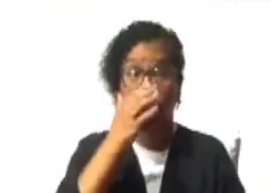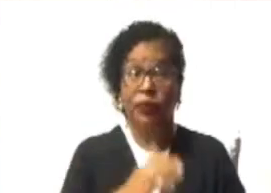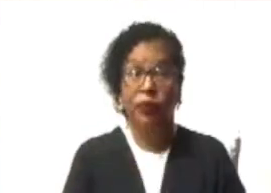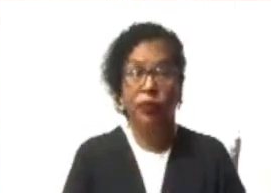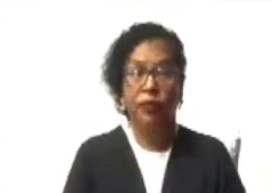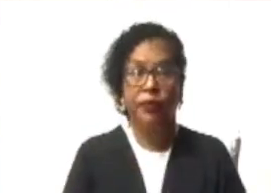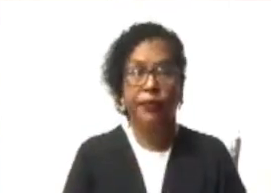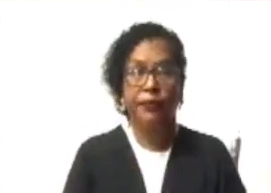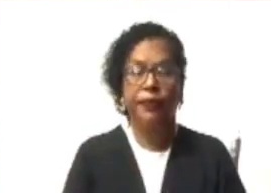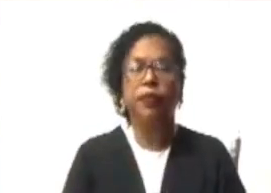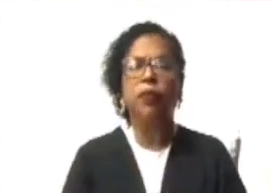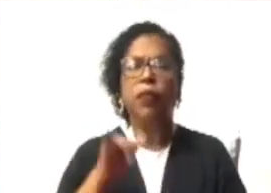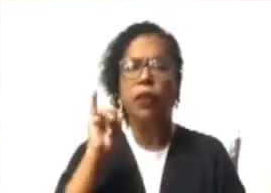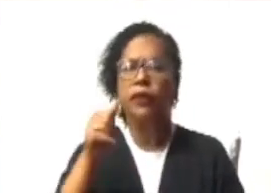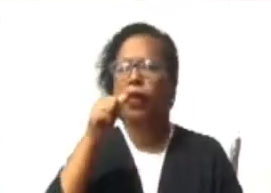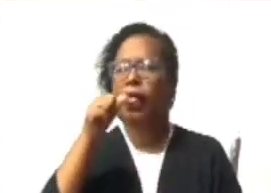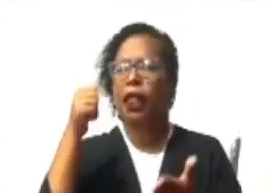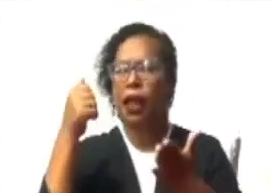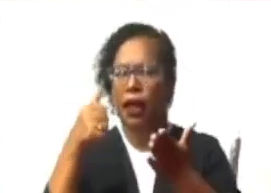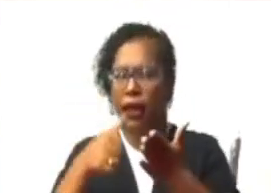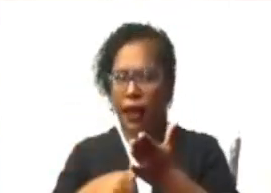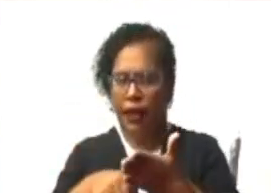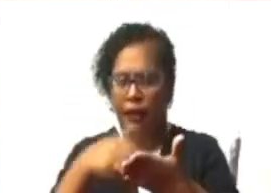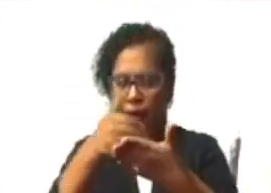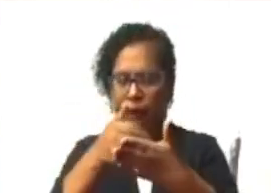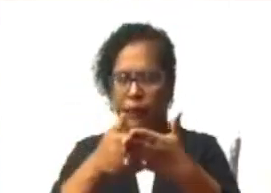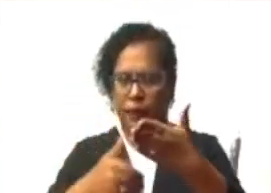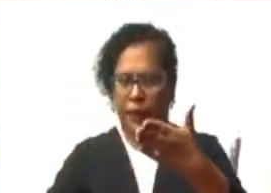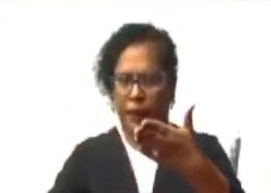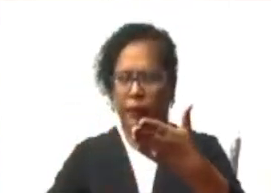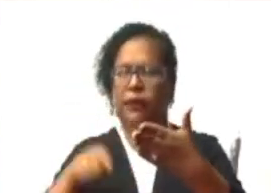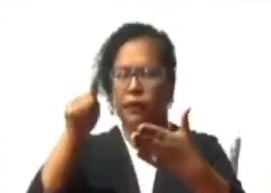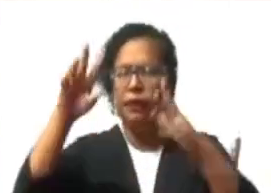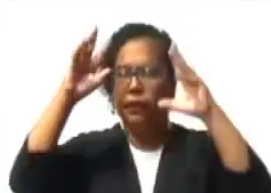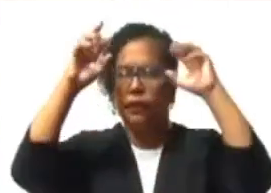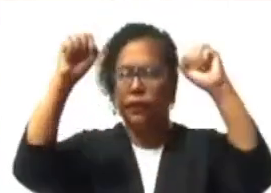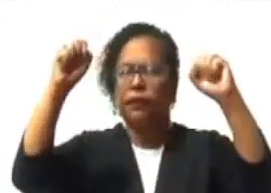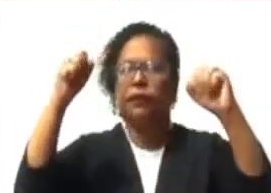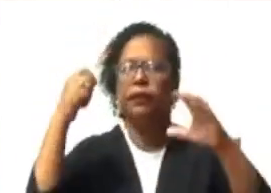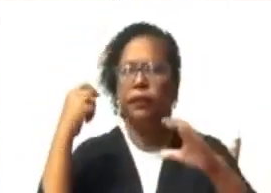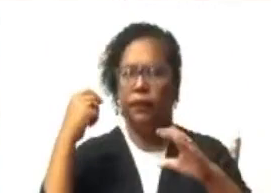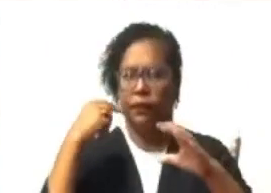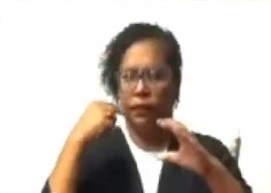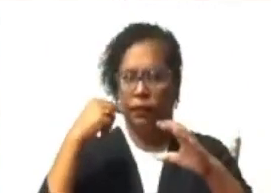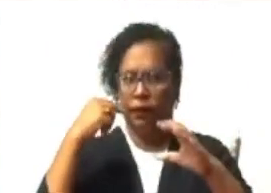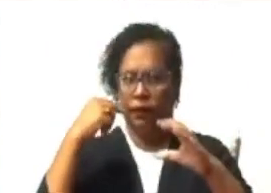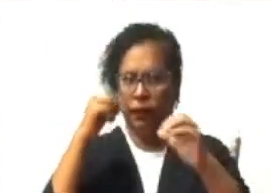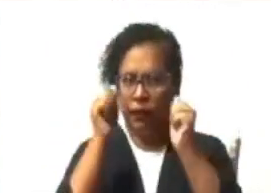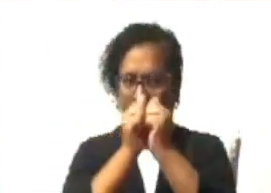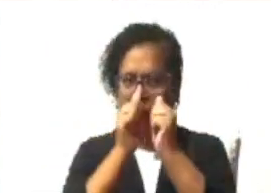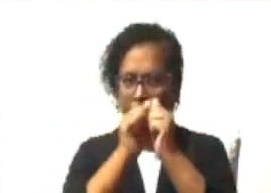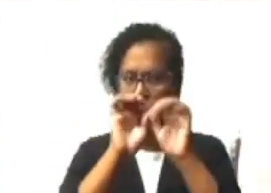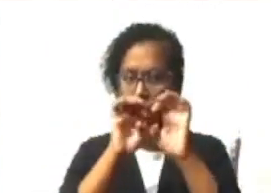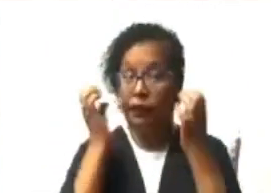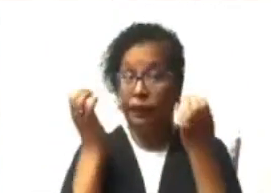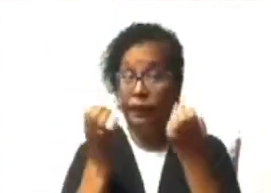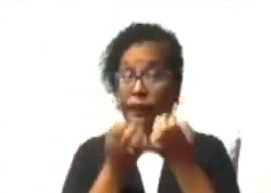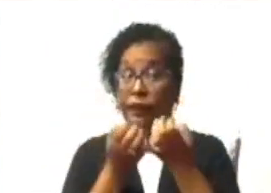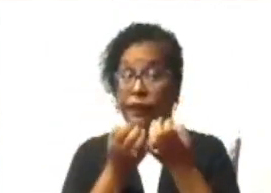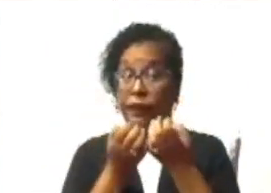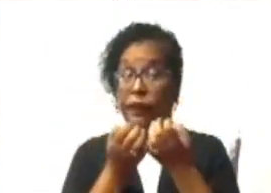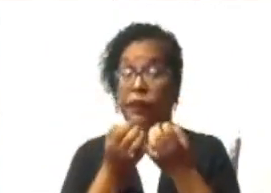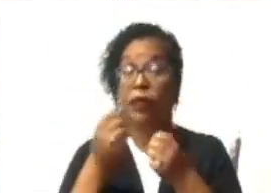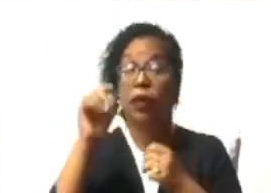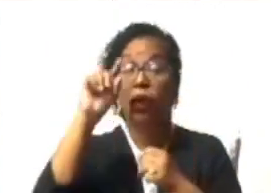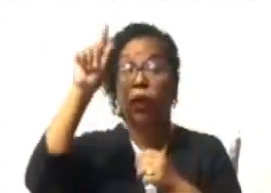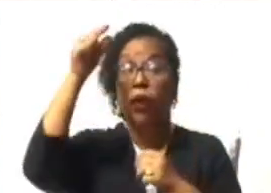este anteproyecto de ley de presupuesto reformulado, el gobierno plantea que van